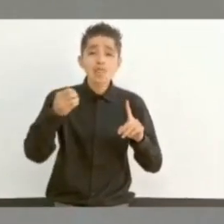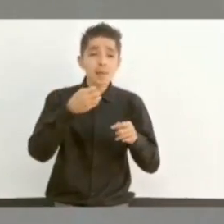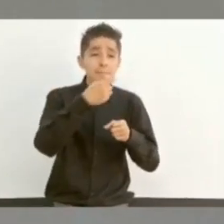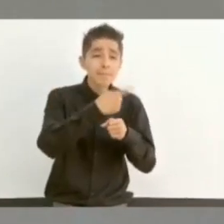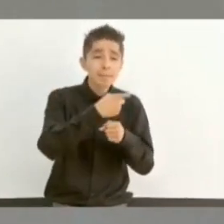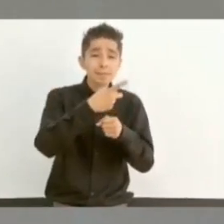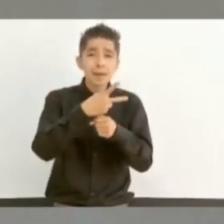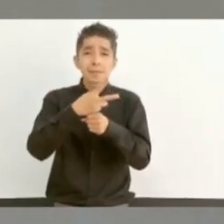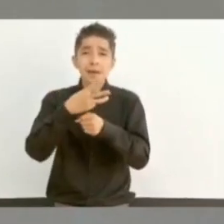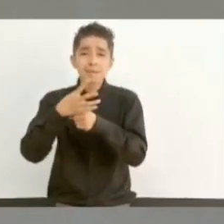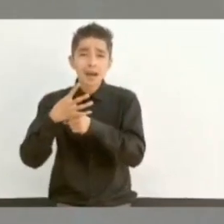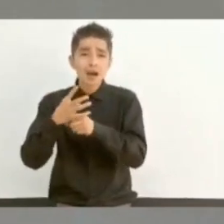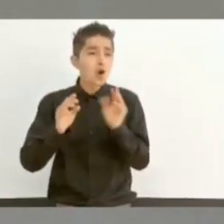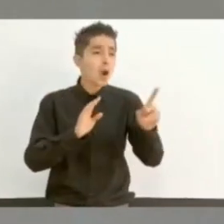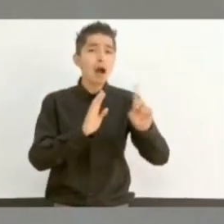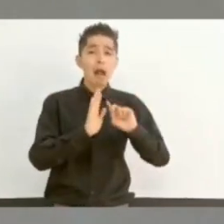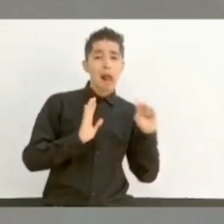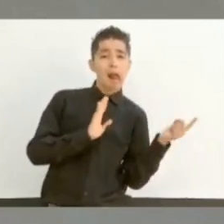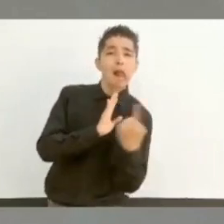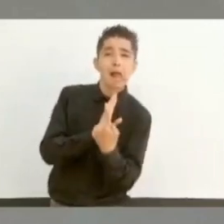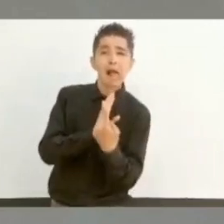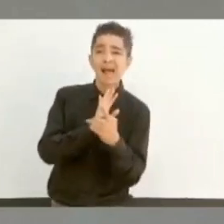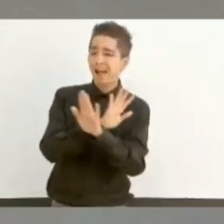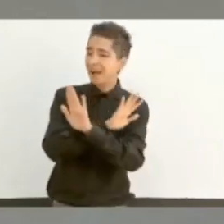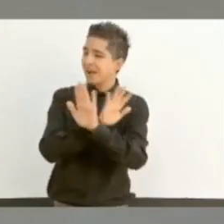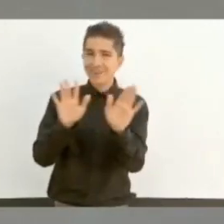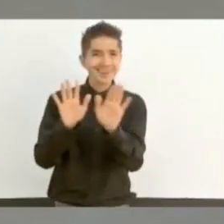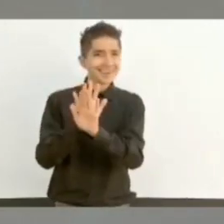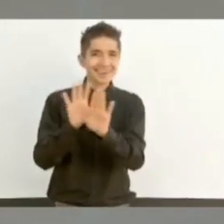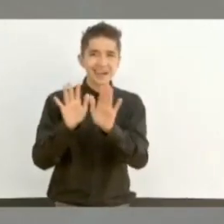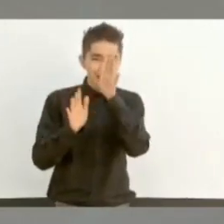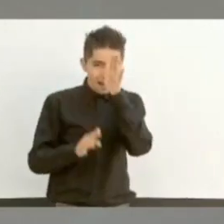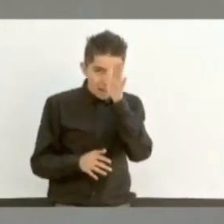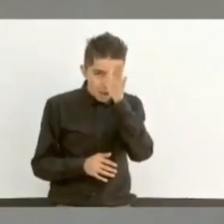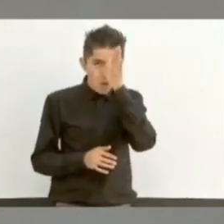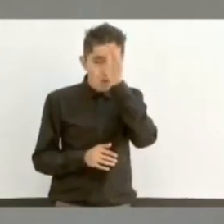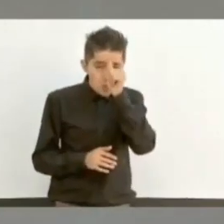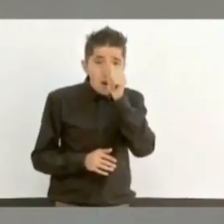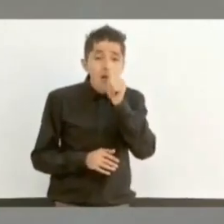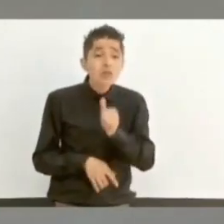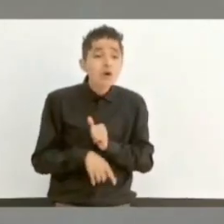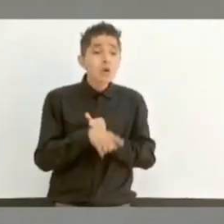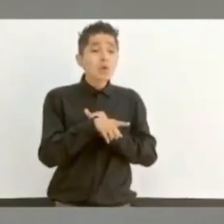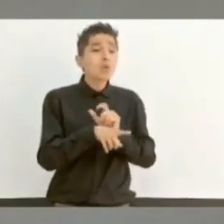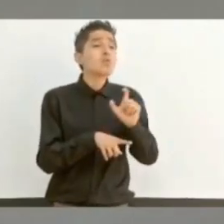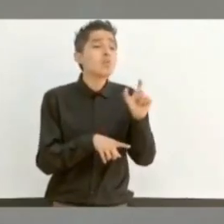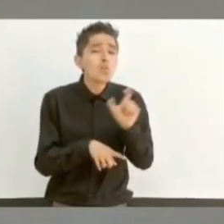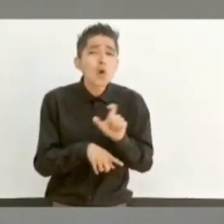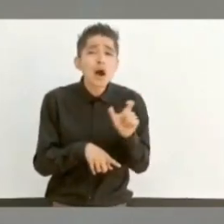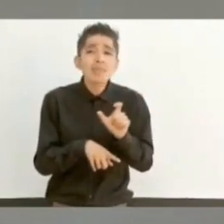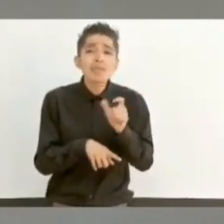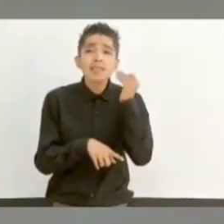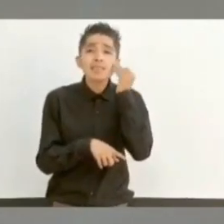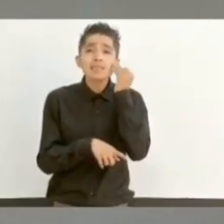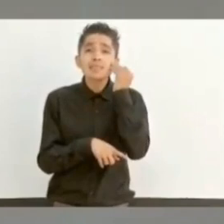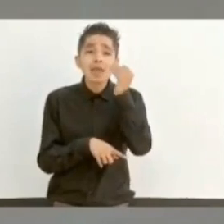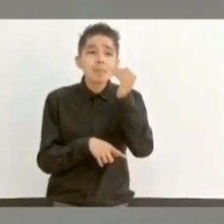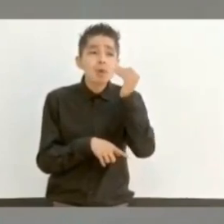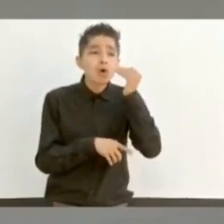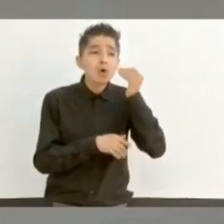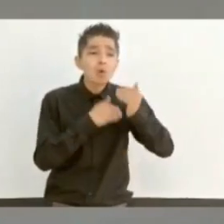la fila. Todo de acuerdo a cuando nos